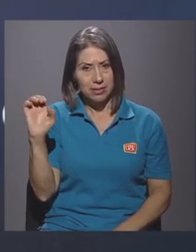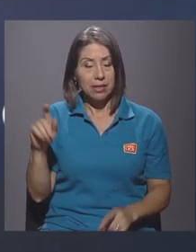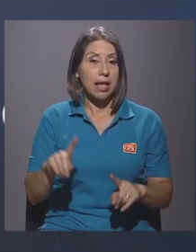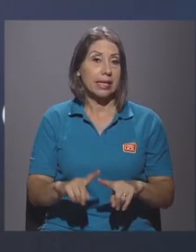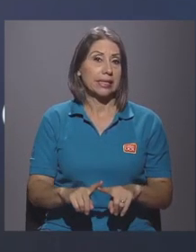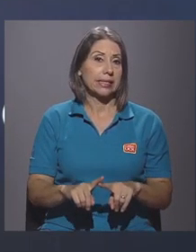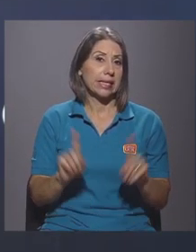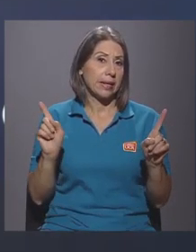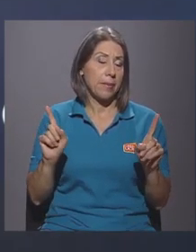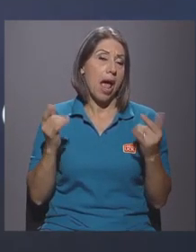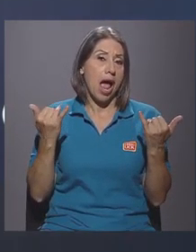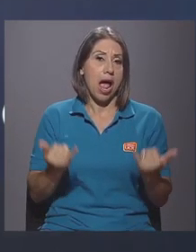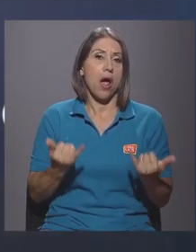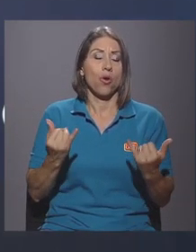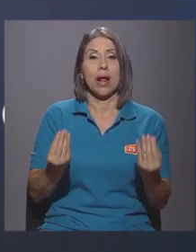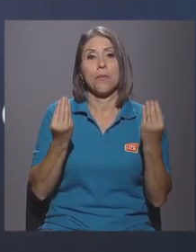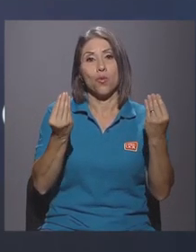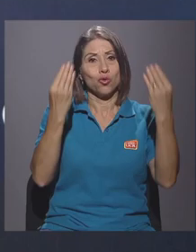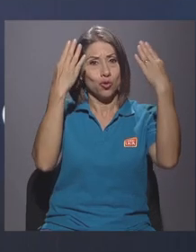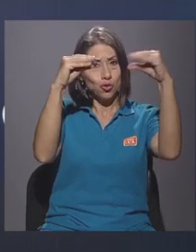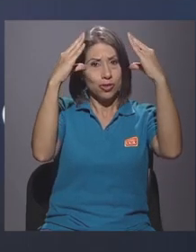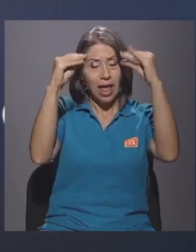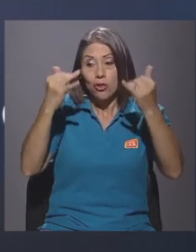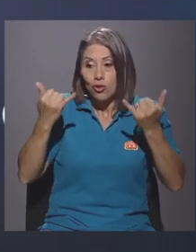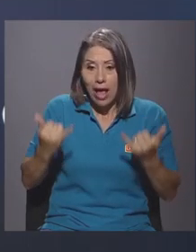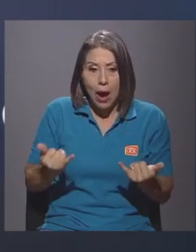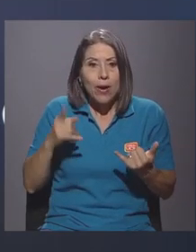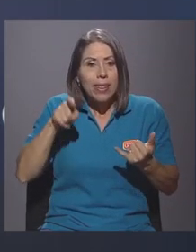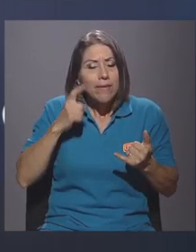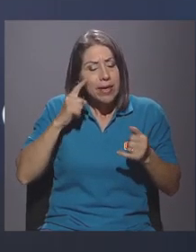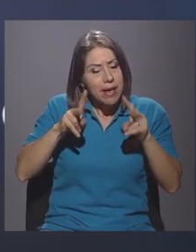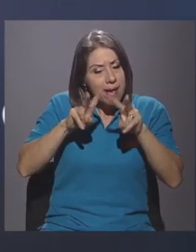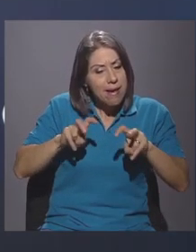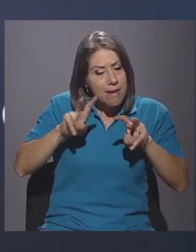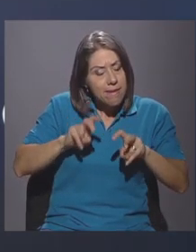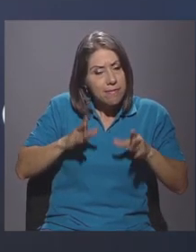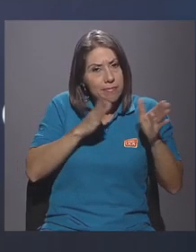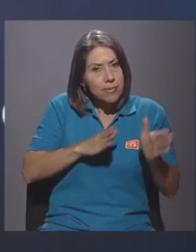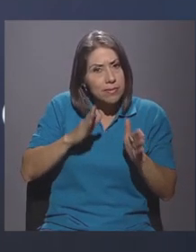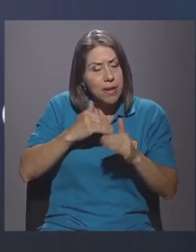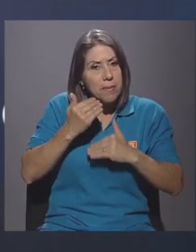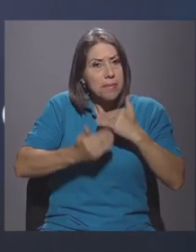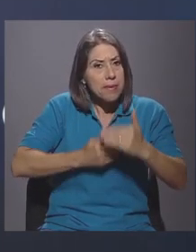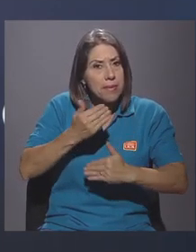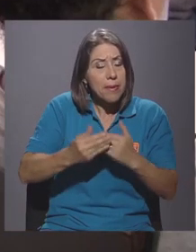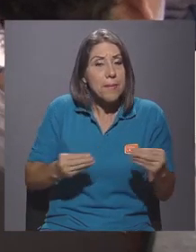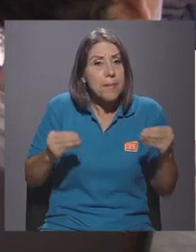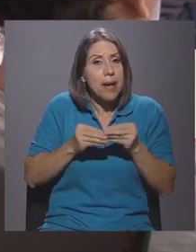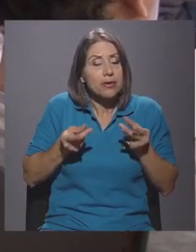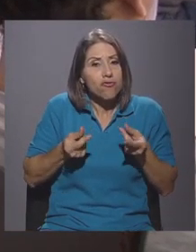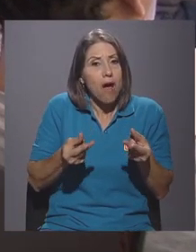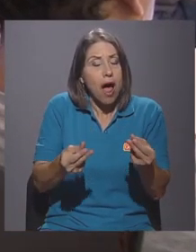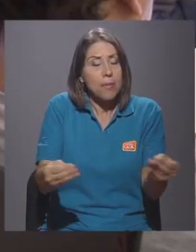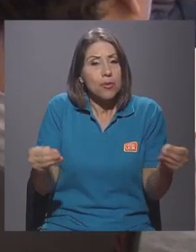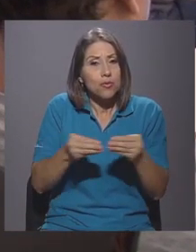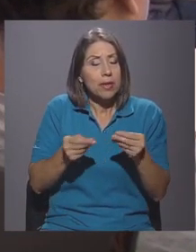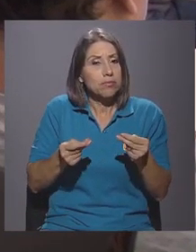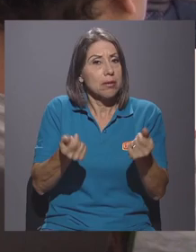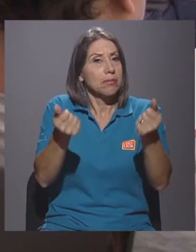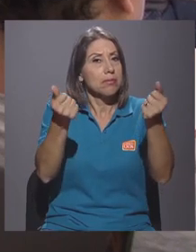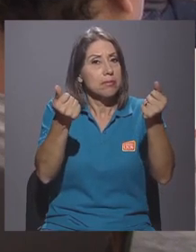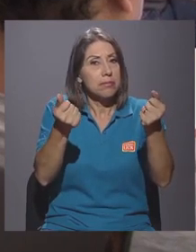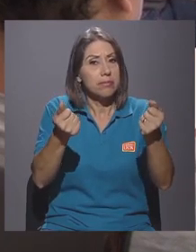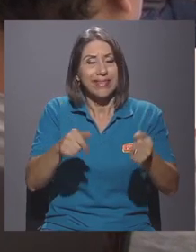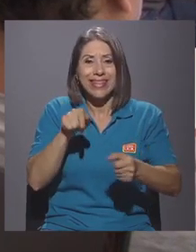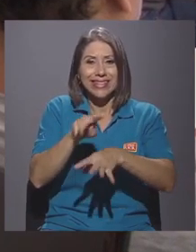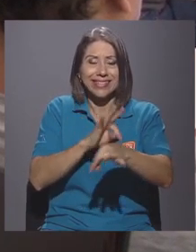bueno, ahora tenemos muchos datos, tenemos que procesarlos, tenemos que también cada vez ser más rápidos y más automáticos.